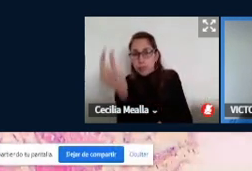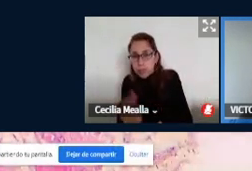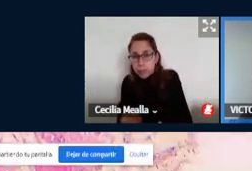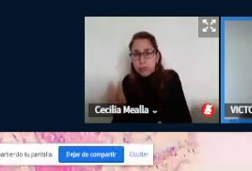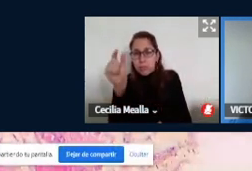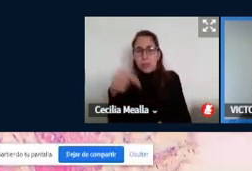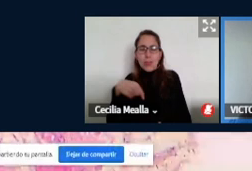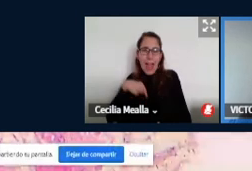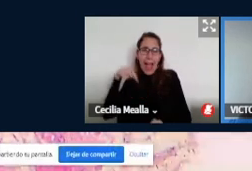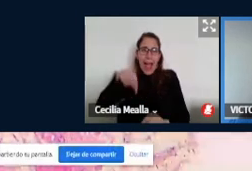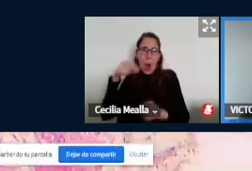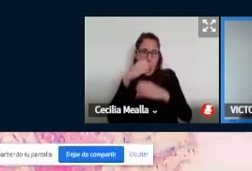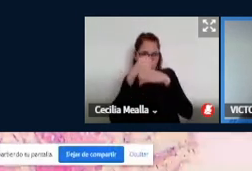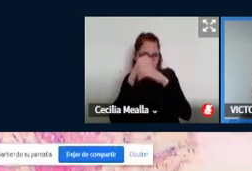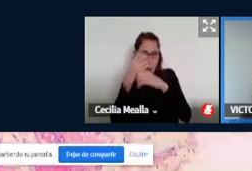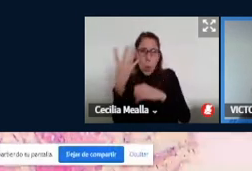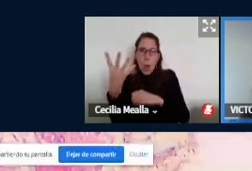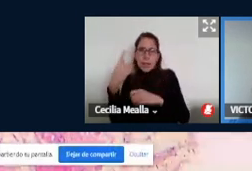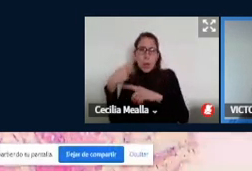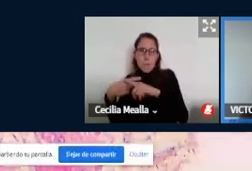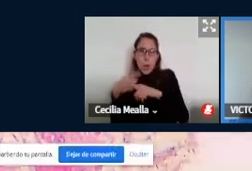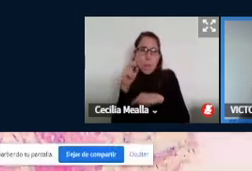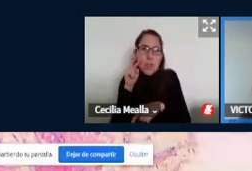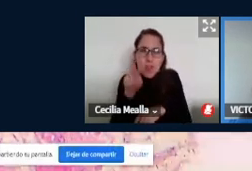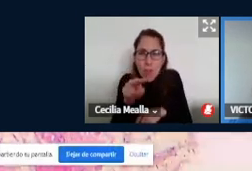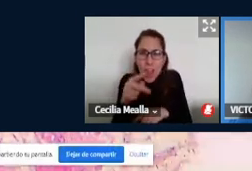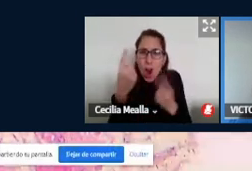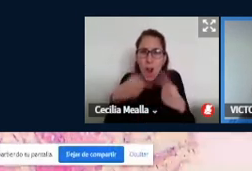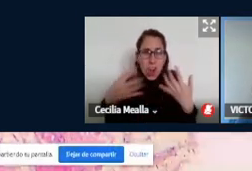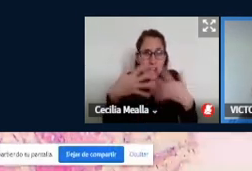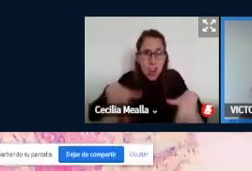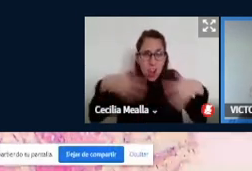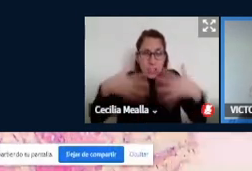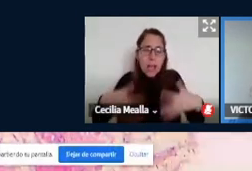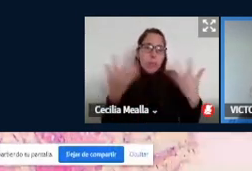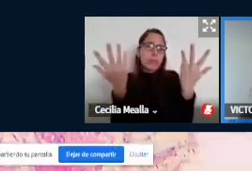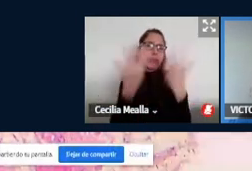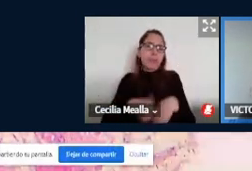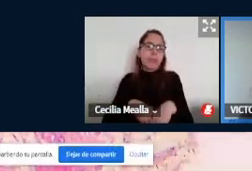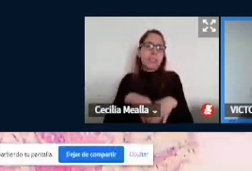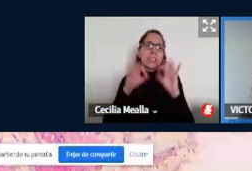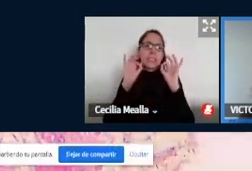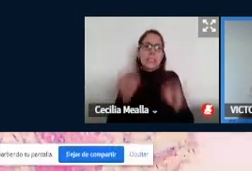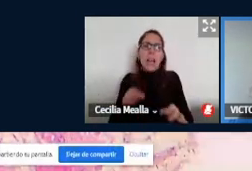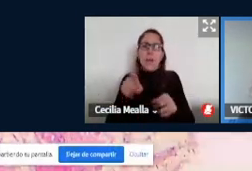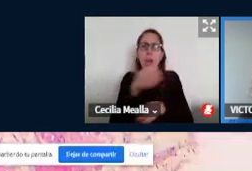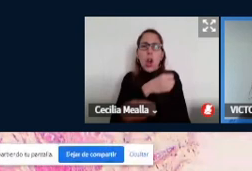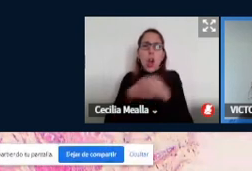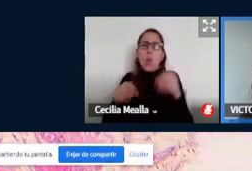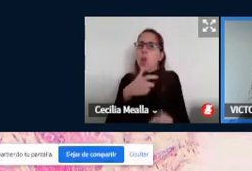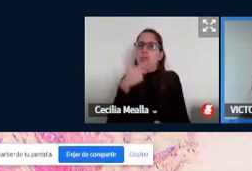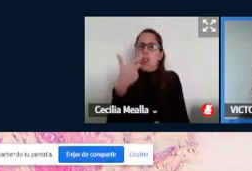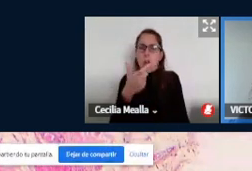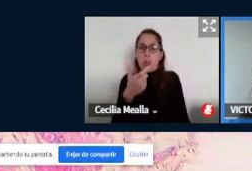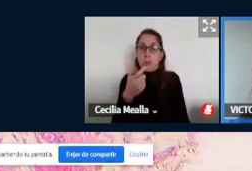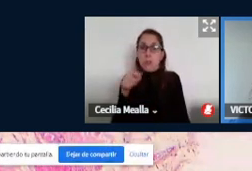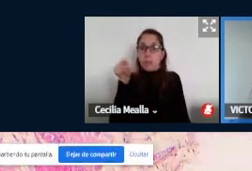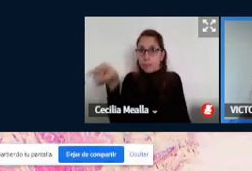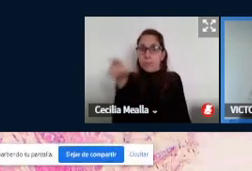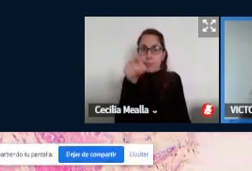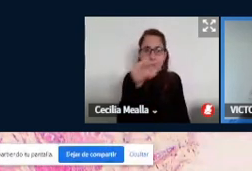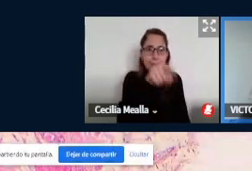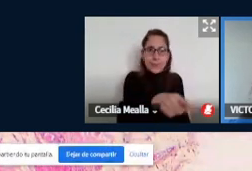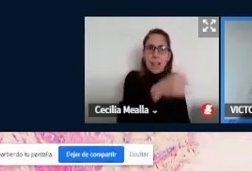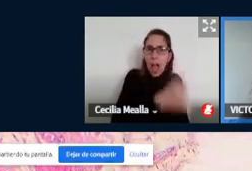un 4 por, bien rosado, sé que son glóbulos rojos. Entonces acá adentro hay glóbulos rojos. Yo no puedo decir que esto es un